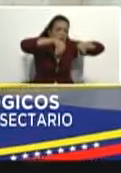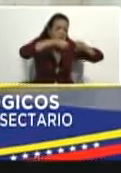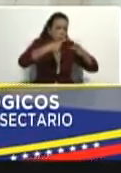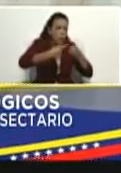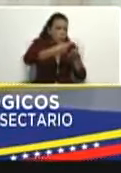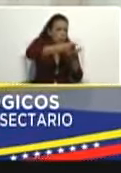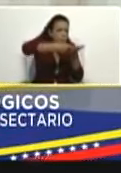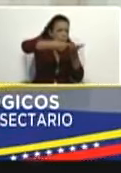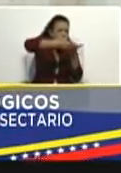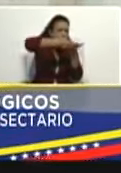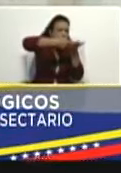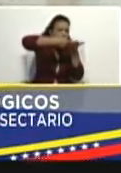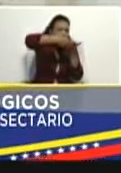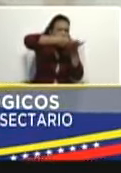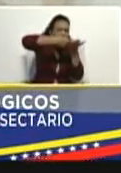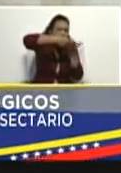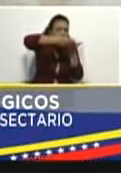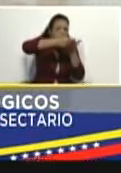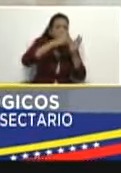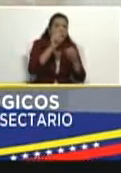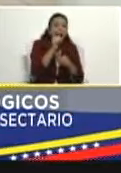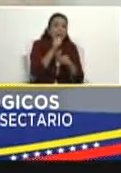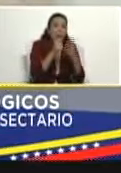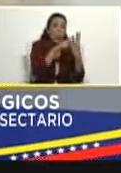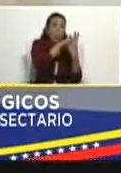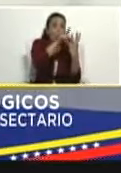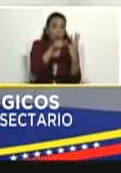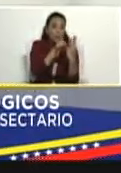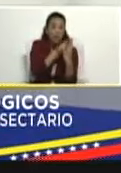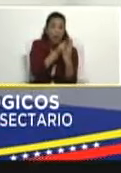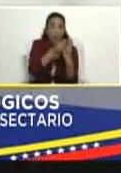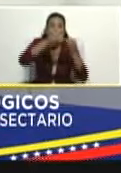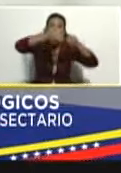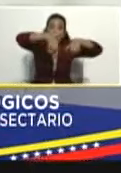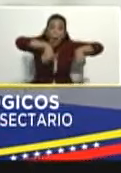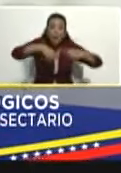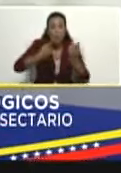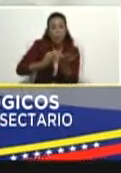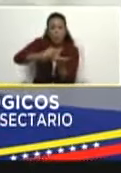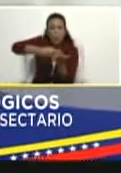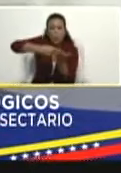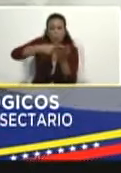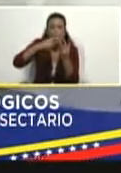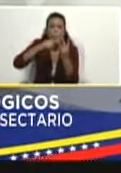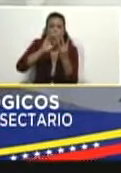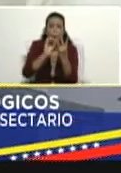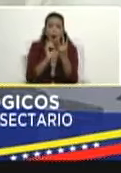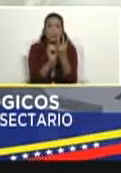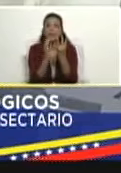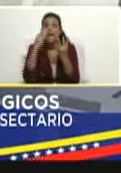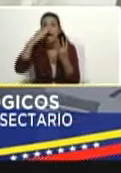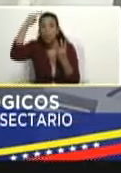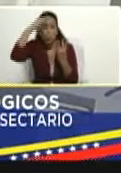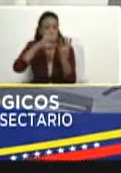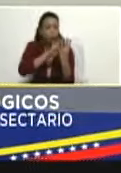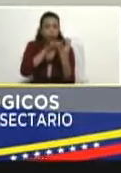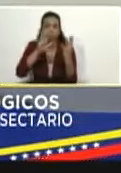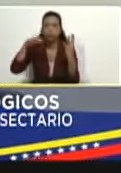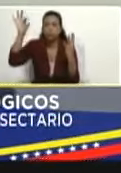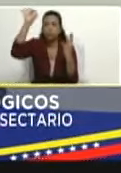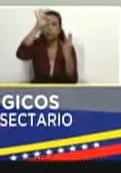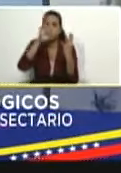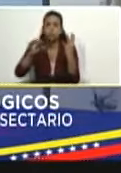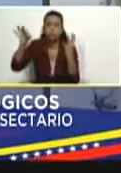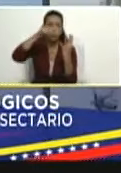Allí vemos que ese ciclo de vida consta de cuatro fases: huevos, larvas, pupas y adultos. Y el